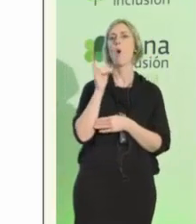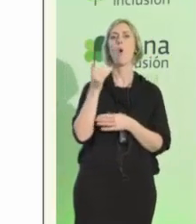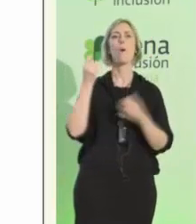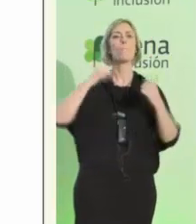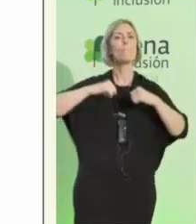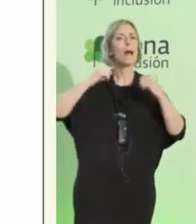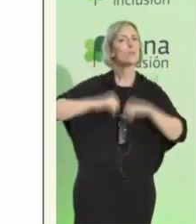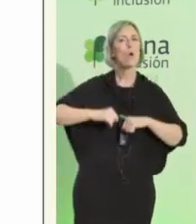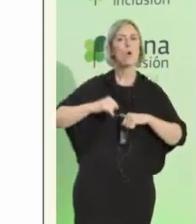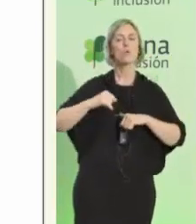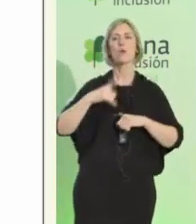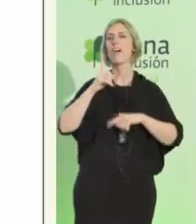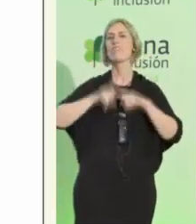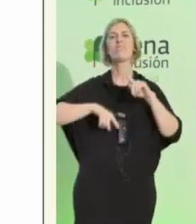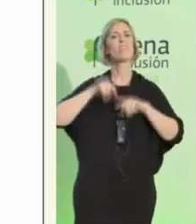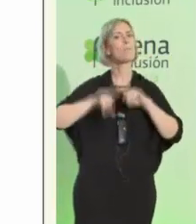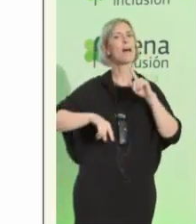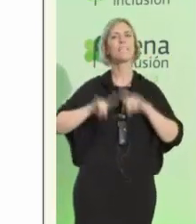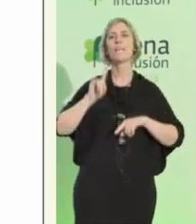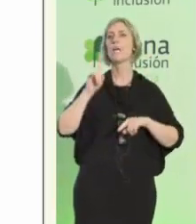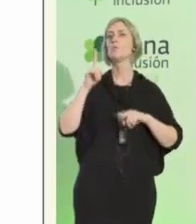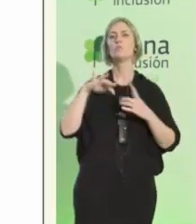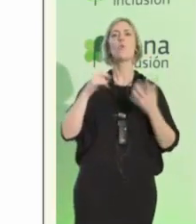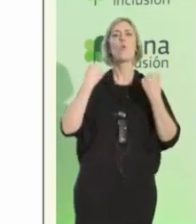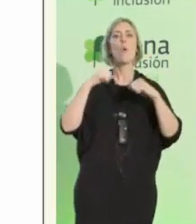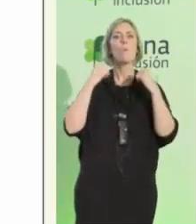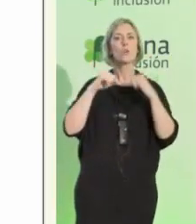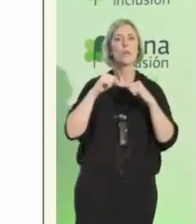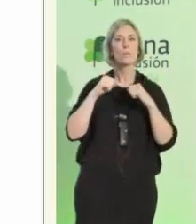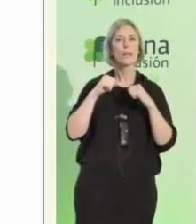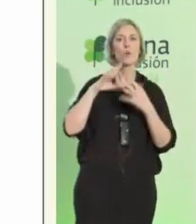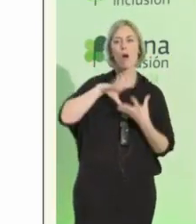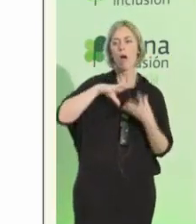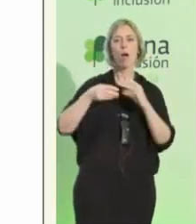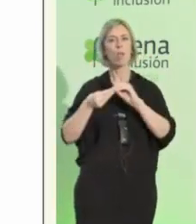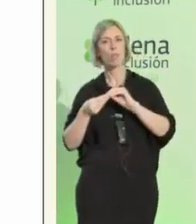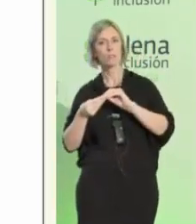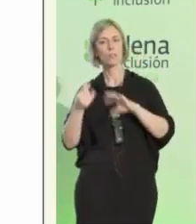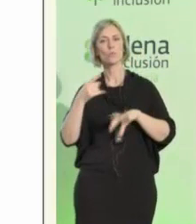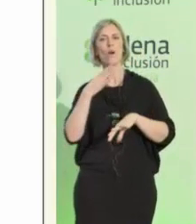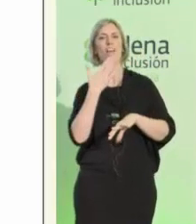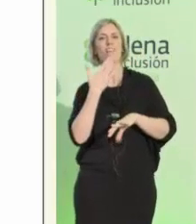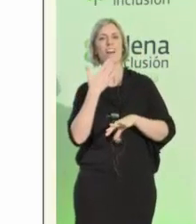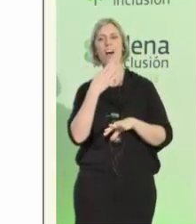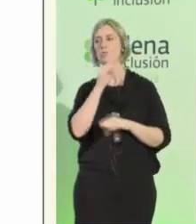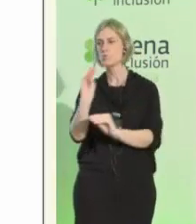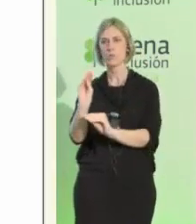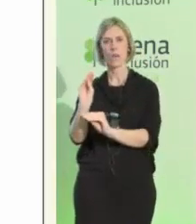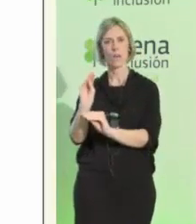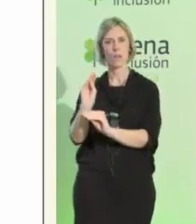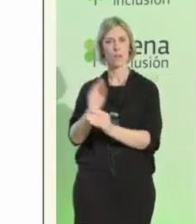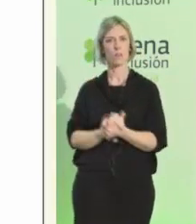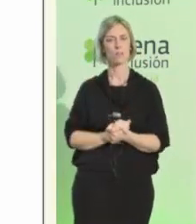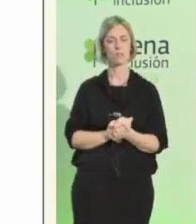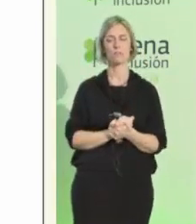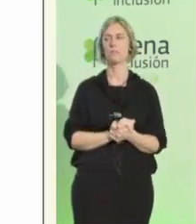mayor. Se tiene que tratar a la persona en función de la edad que tiene.